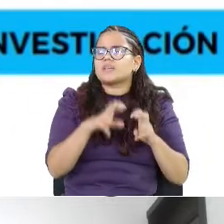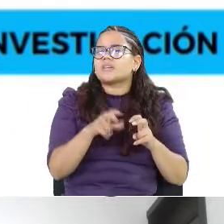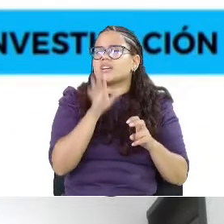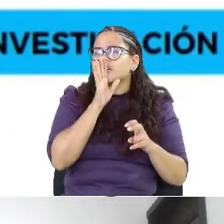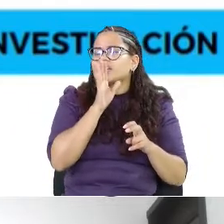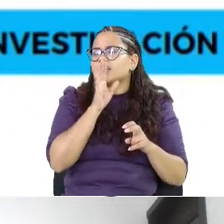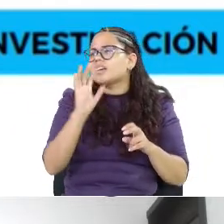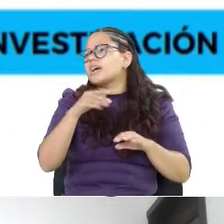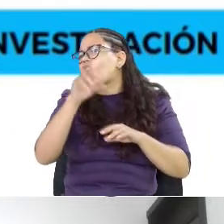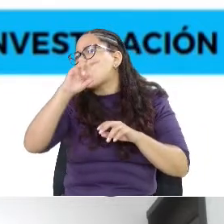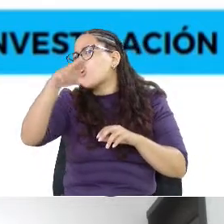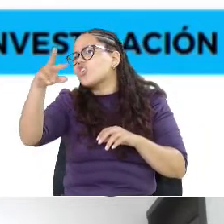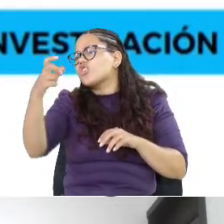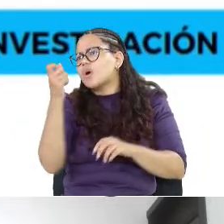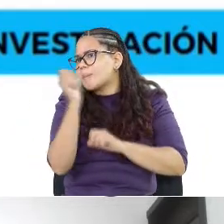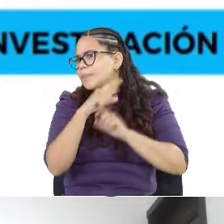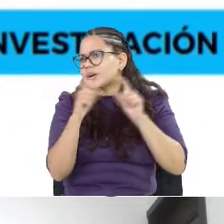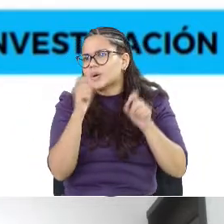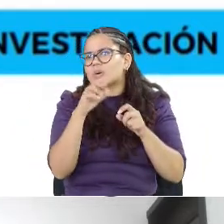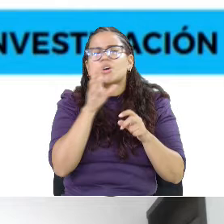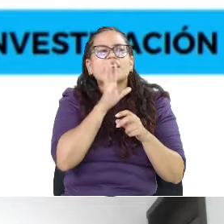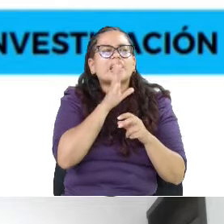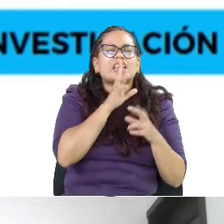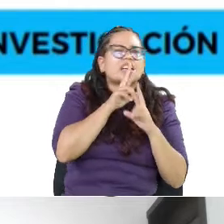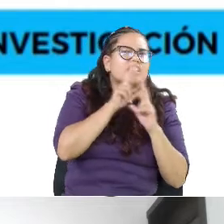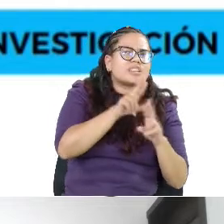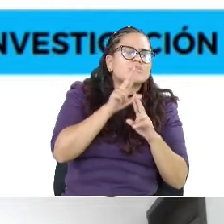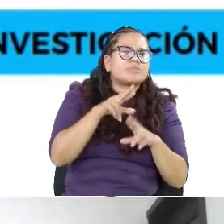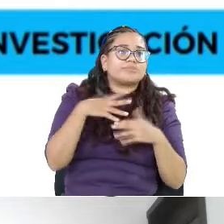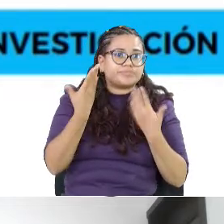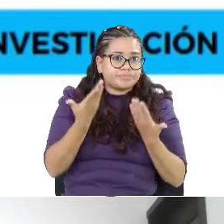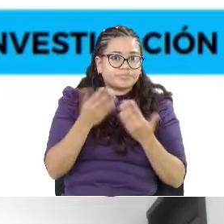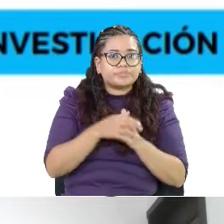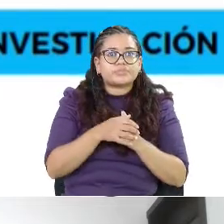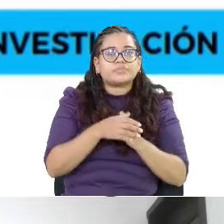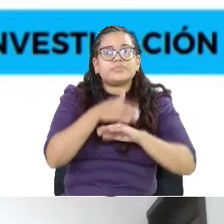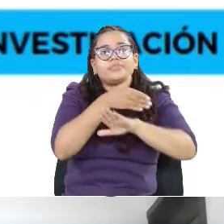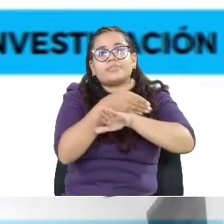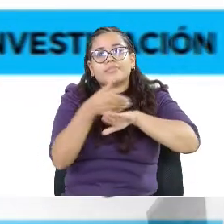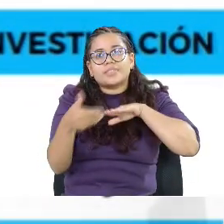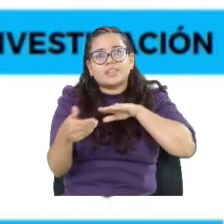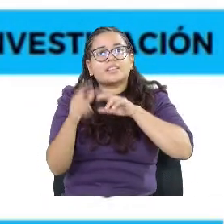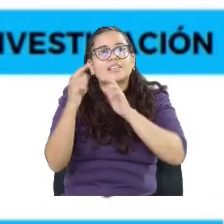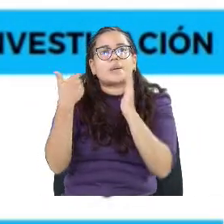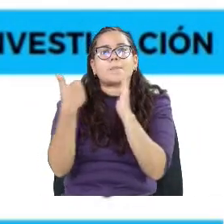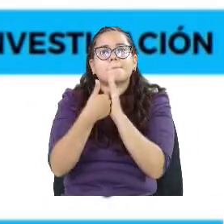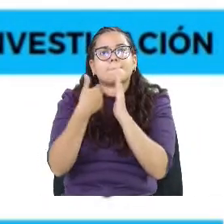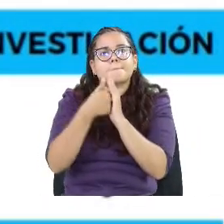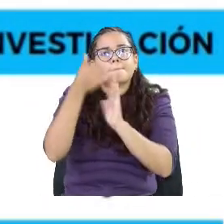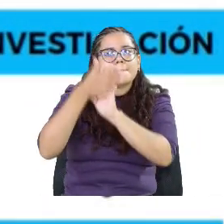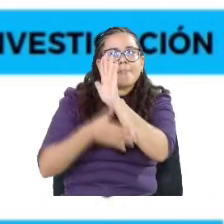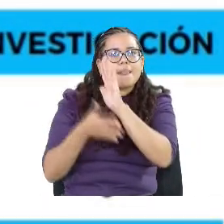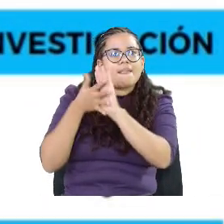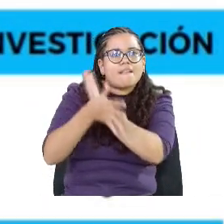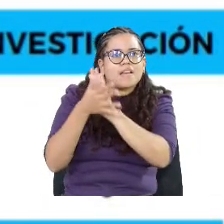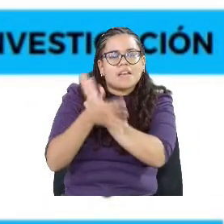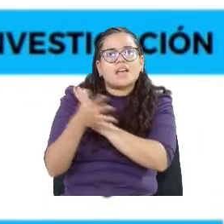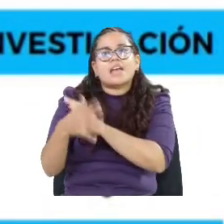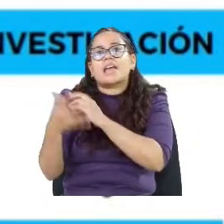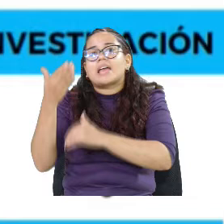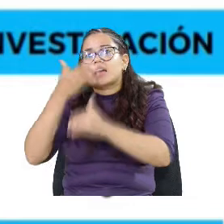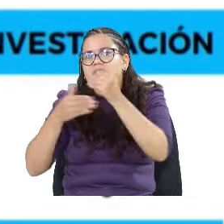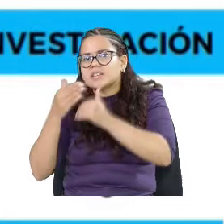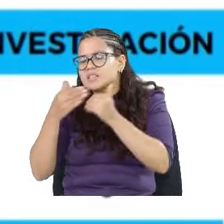hecho esa pregunta o quién la ha respondido. Y nos vamos a la hipótesis, al experimento, al